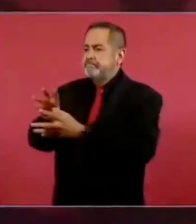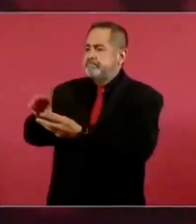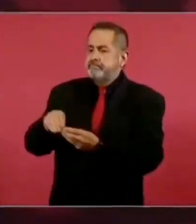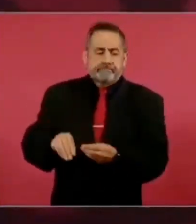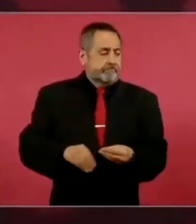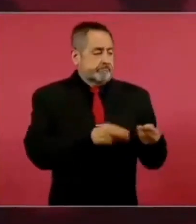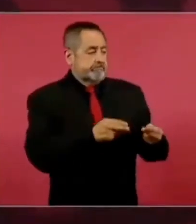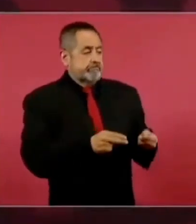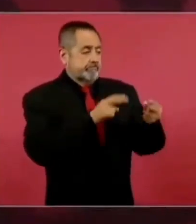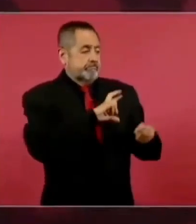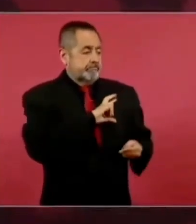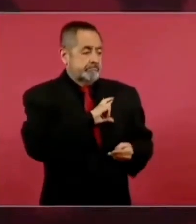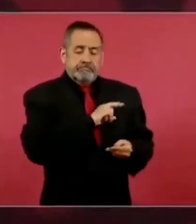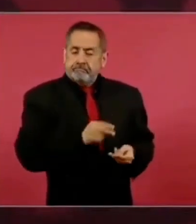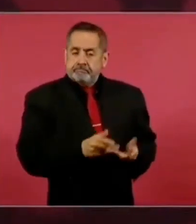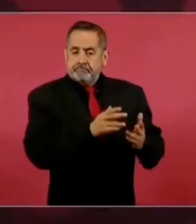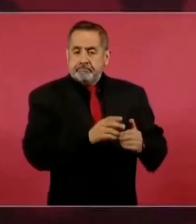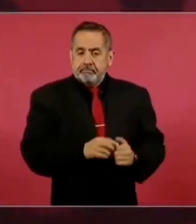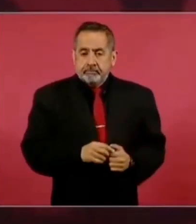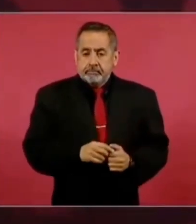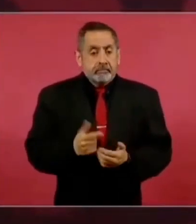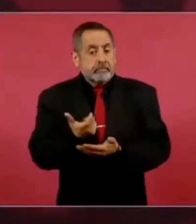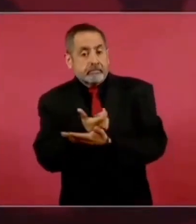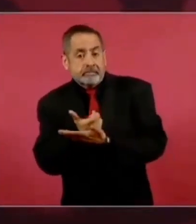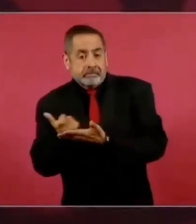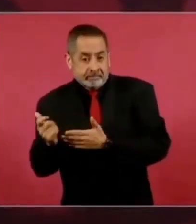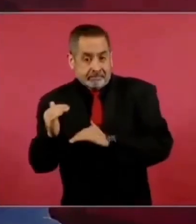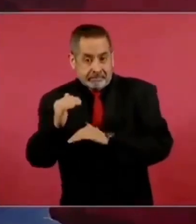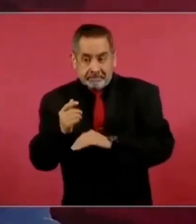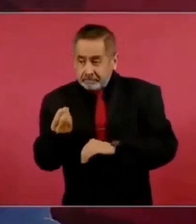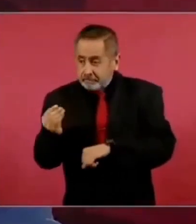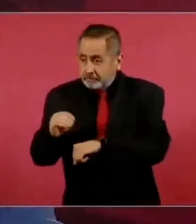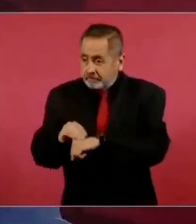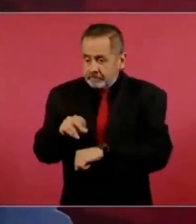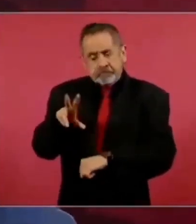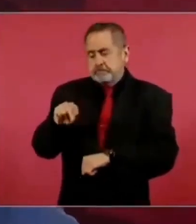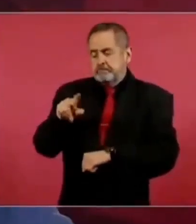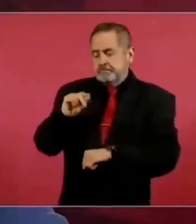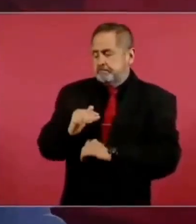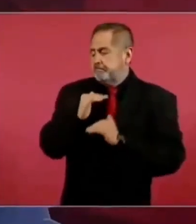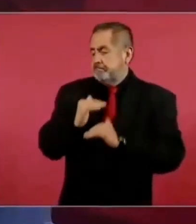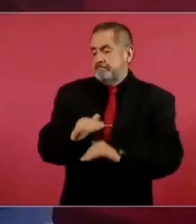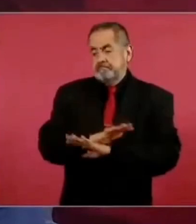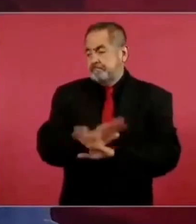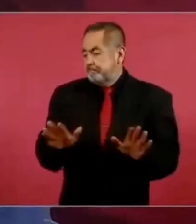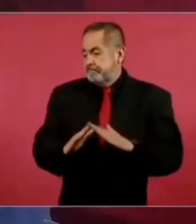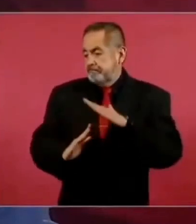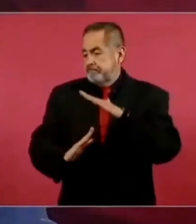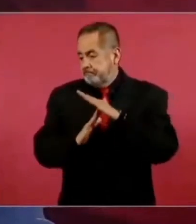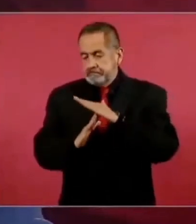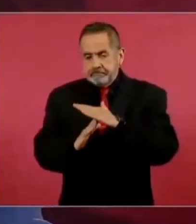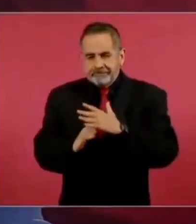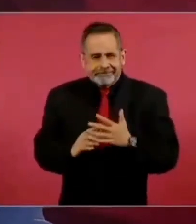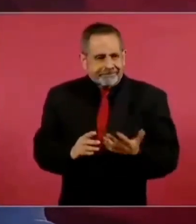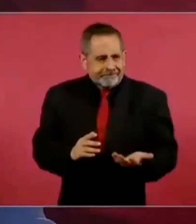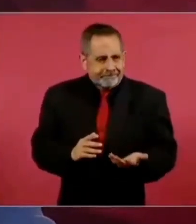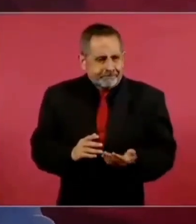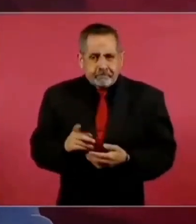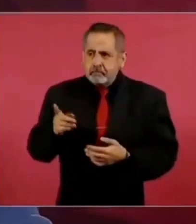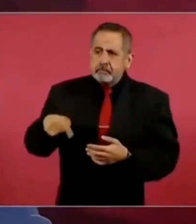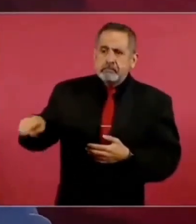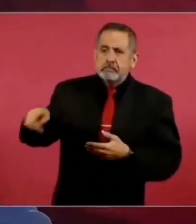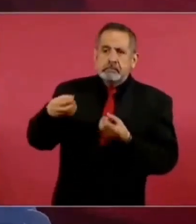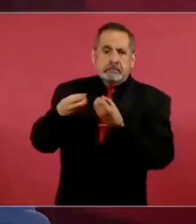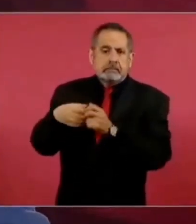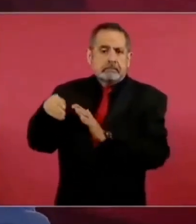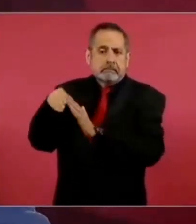impidieron los incrementos a los salarios mínimos, es que afectaron a los trabajadores